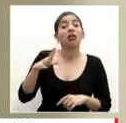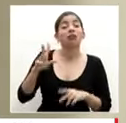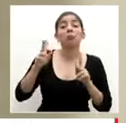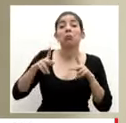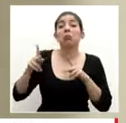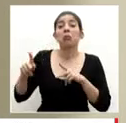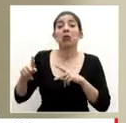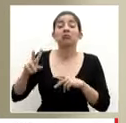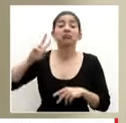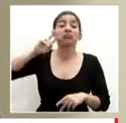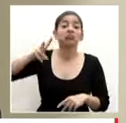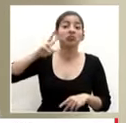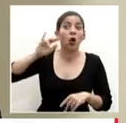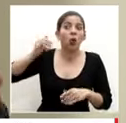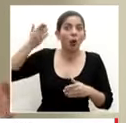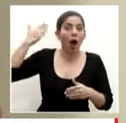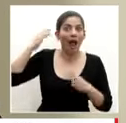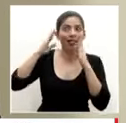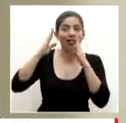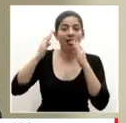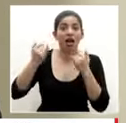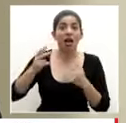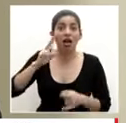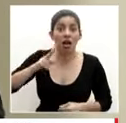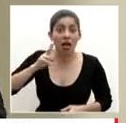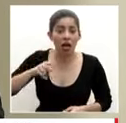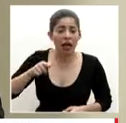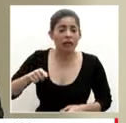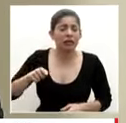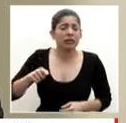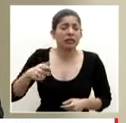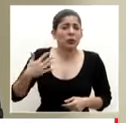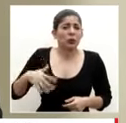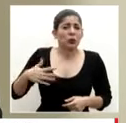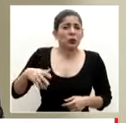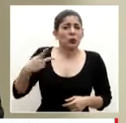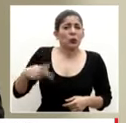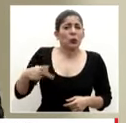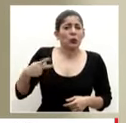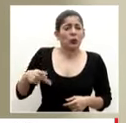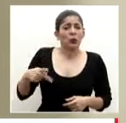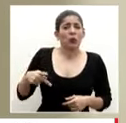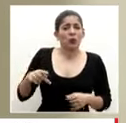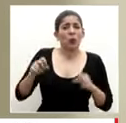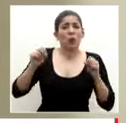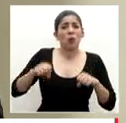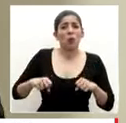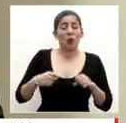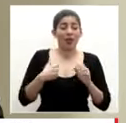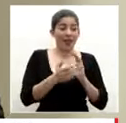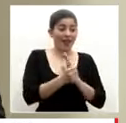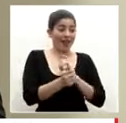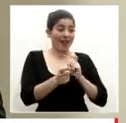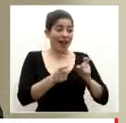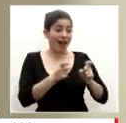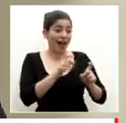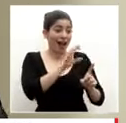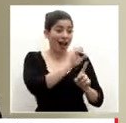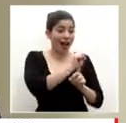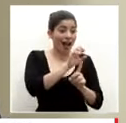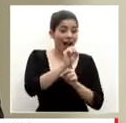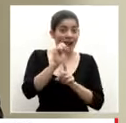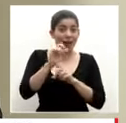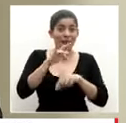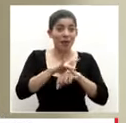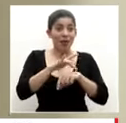seguimos reaccionando como lo hemos hecho, tenemos un riesgo de que dejemos de lado esa capacidad de detectar oportunamente los